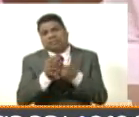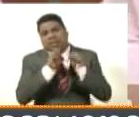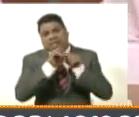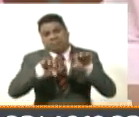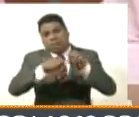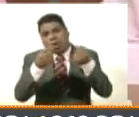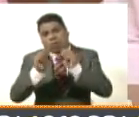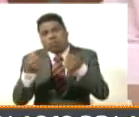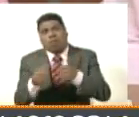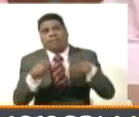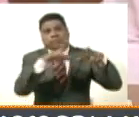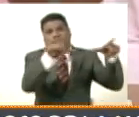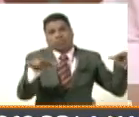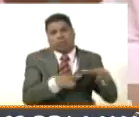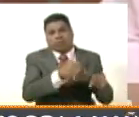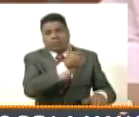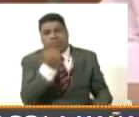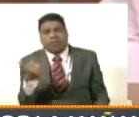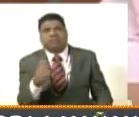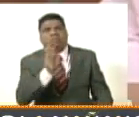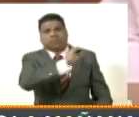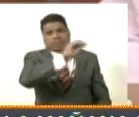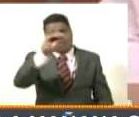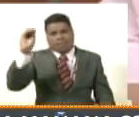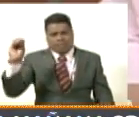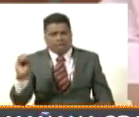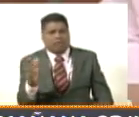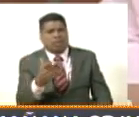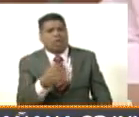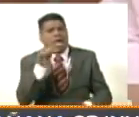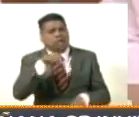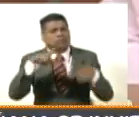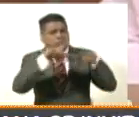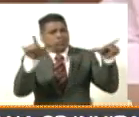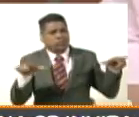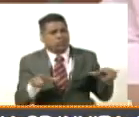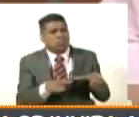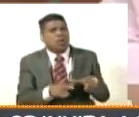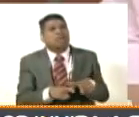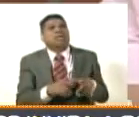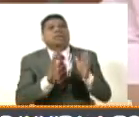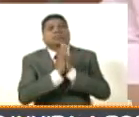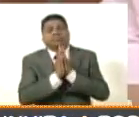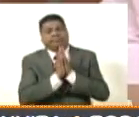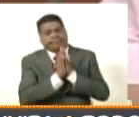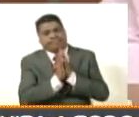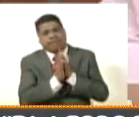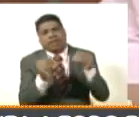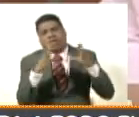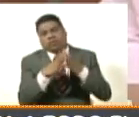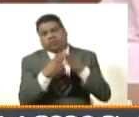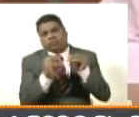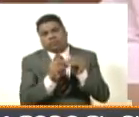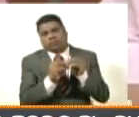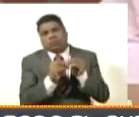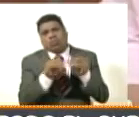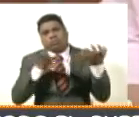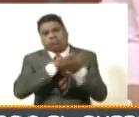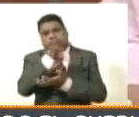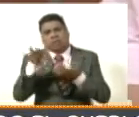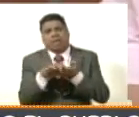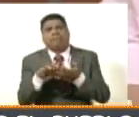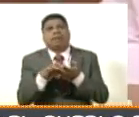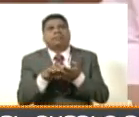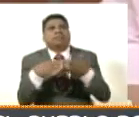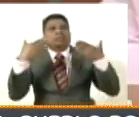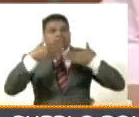en ir a destruir un espacio como este? Así que nuestro llamado a estos sectores que mantienen estas posiciones de hostilidad, de